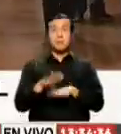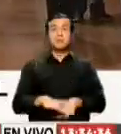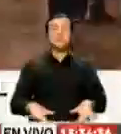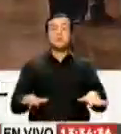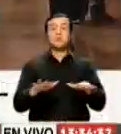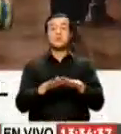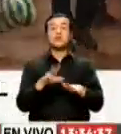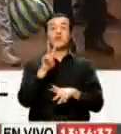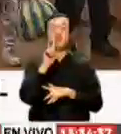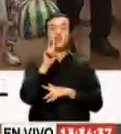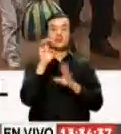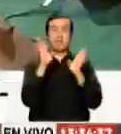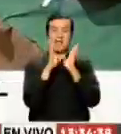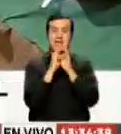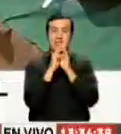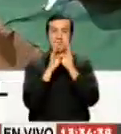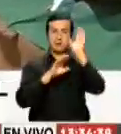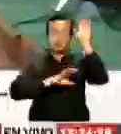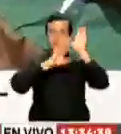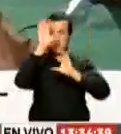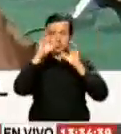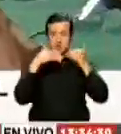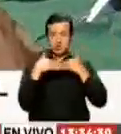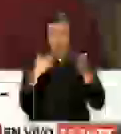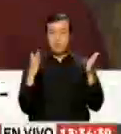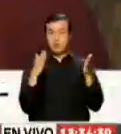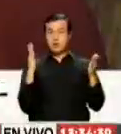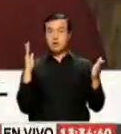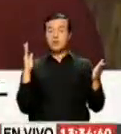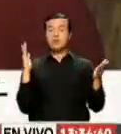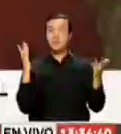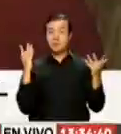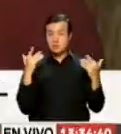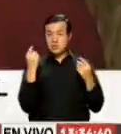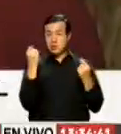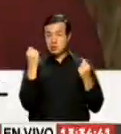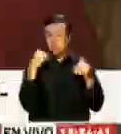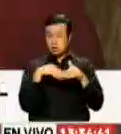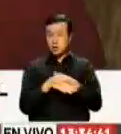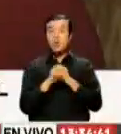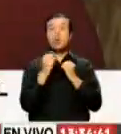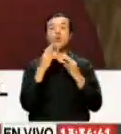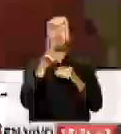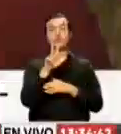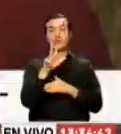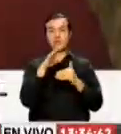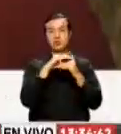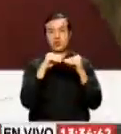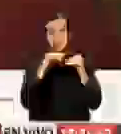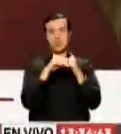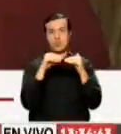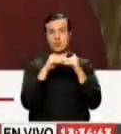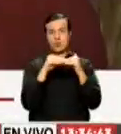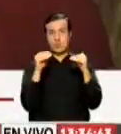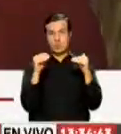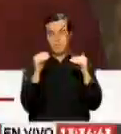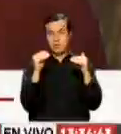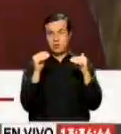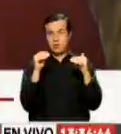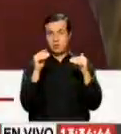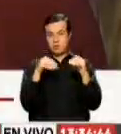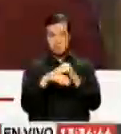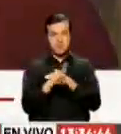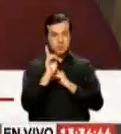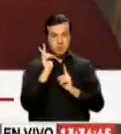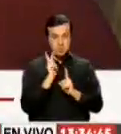esta 12ª edición que está abierta al público. El costo pues es de $3, pero no es que vienen solo